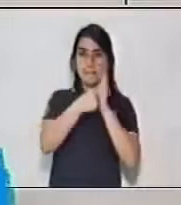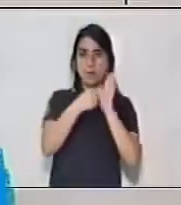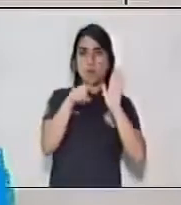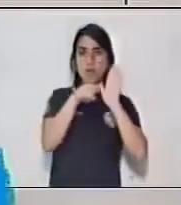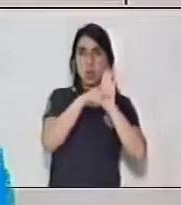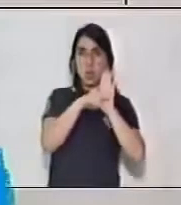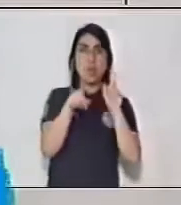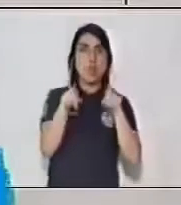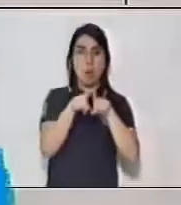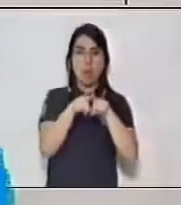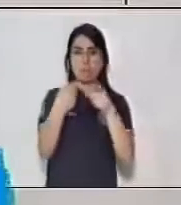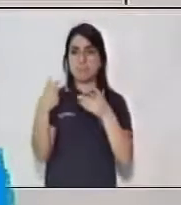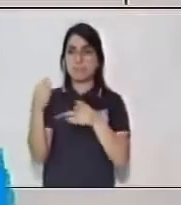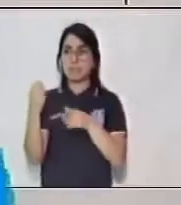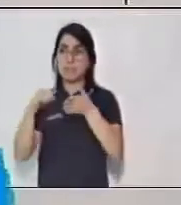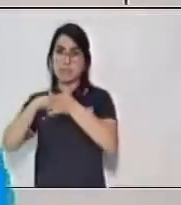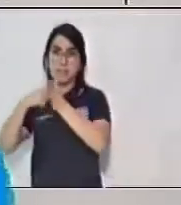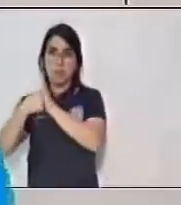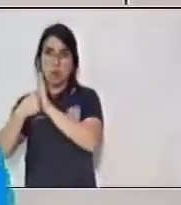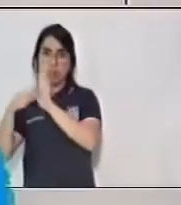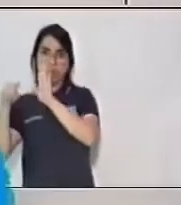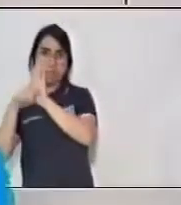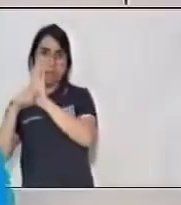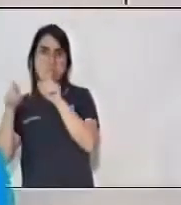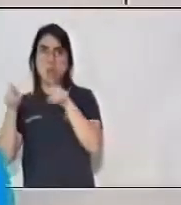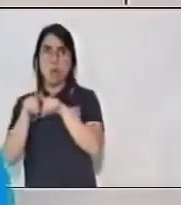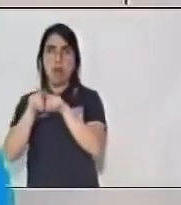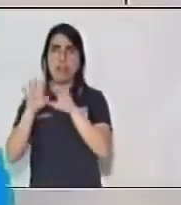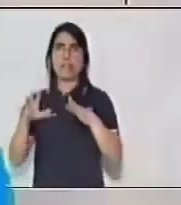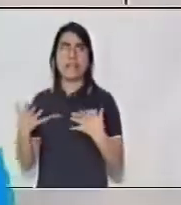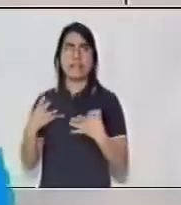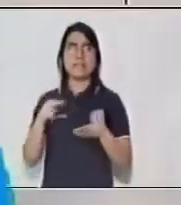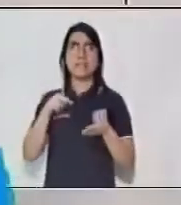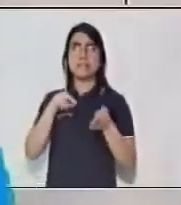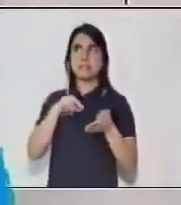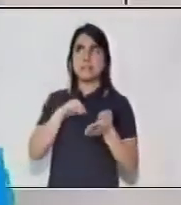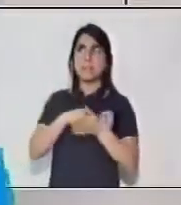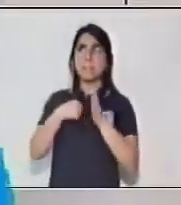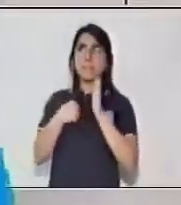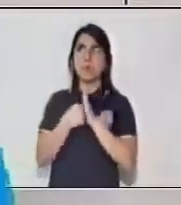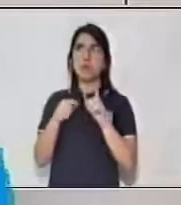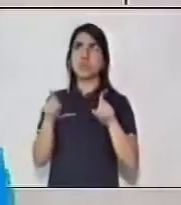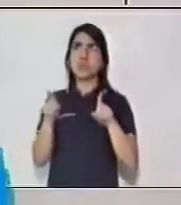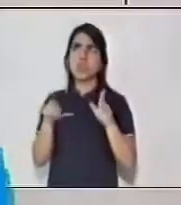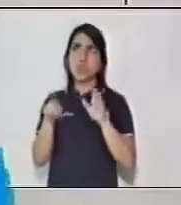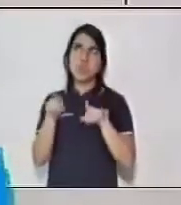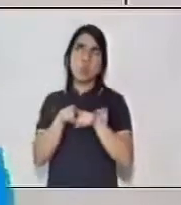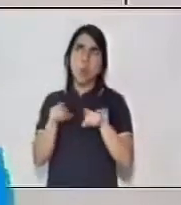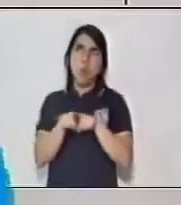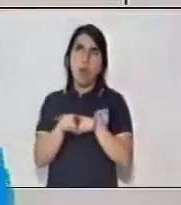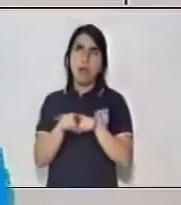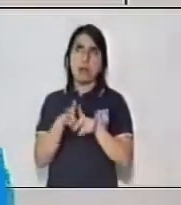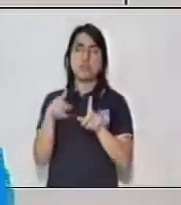Al contrario del ejemplo anterior. Y entonces vamos a tener aquí 27.